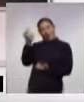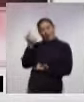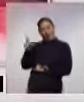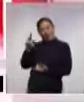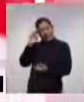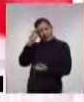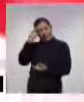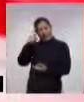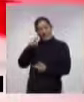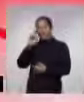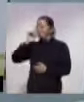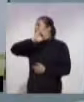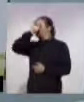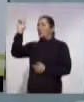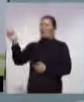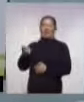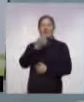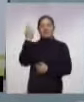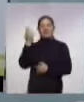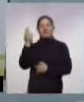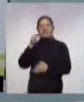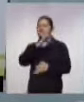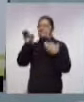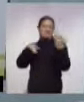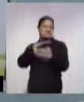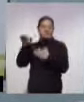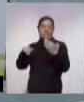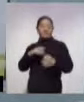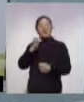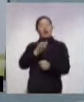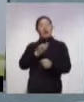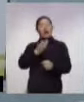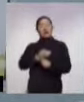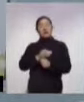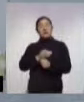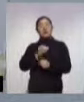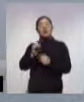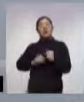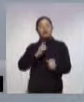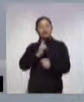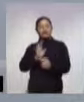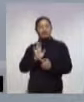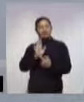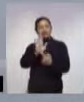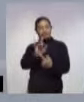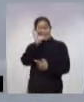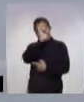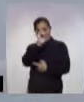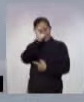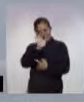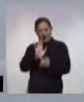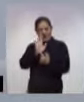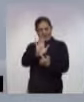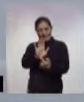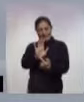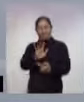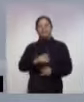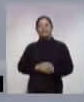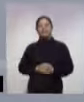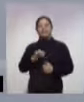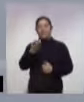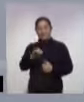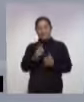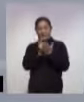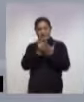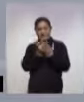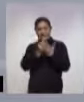es el más universal de todos. En esta oportunidad vamos a presentar y a recomendarle a todo nuestro auditorio este librito. Se